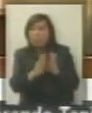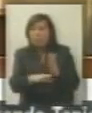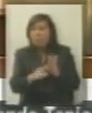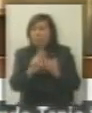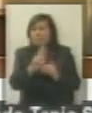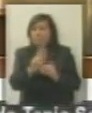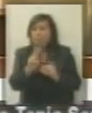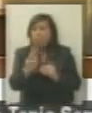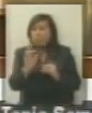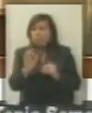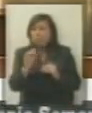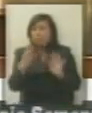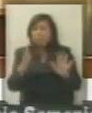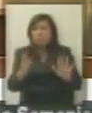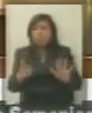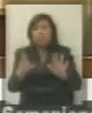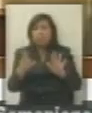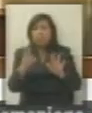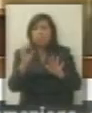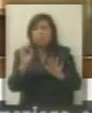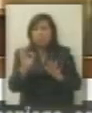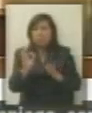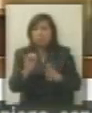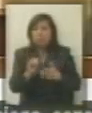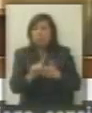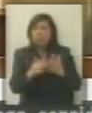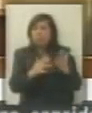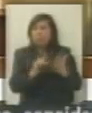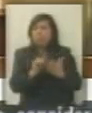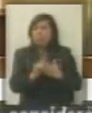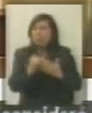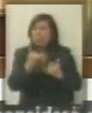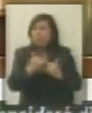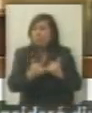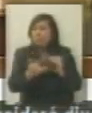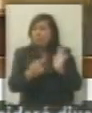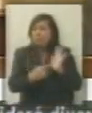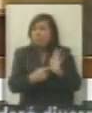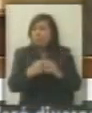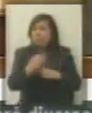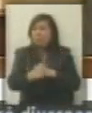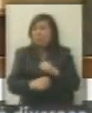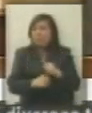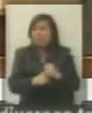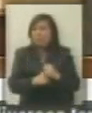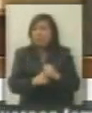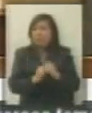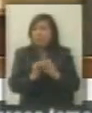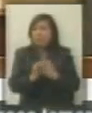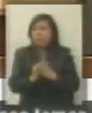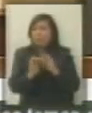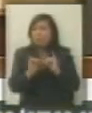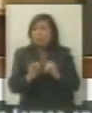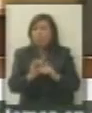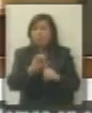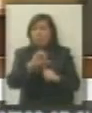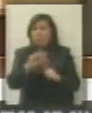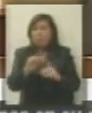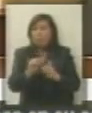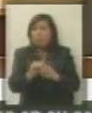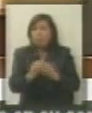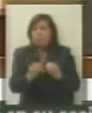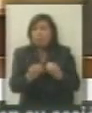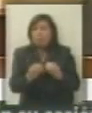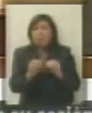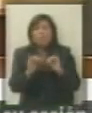de 22.9 a 17.9 y esperamos que al finalizar el presente año este indicador se ubique en torno a la meta